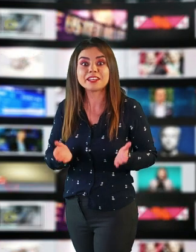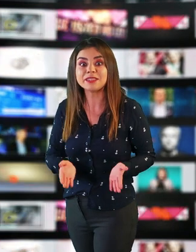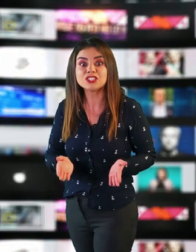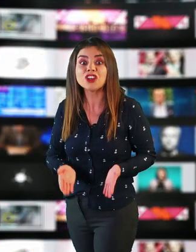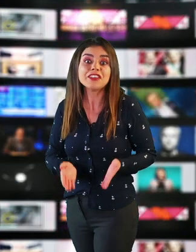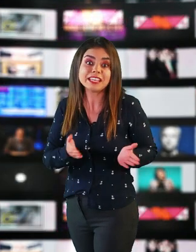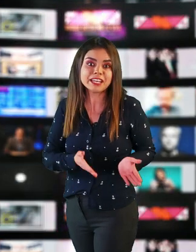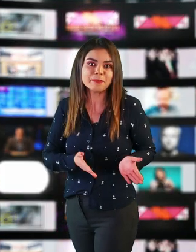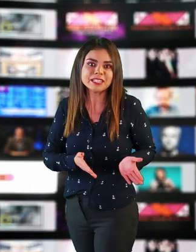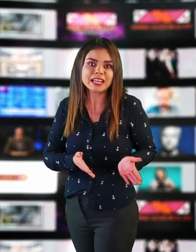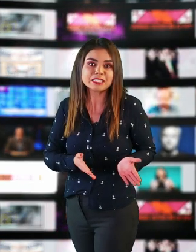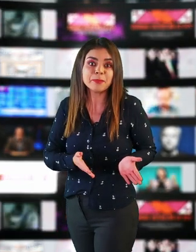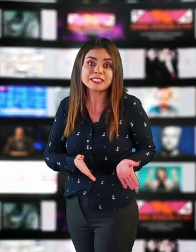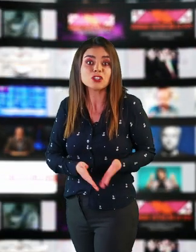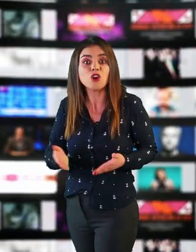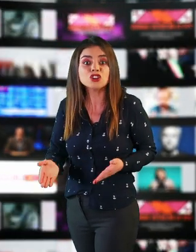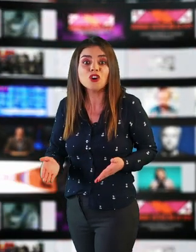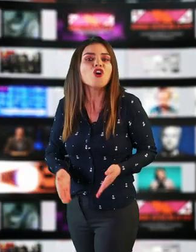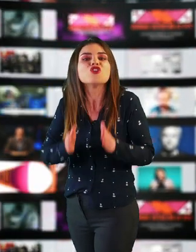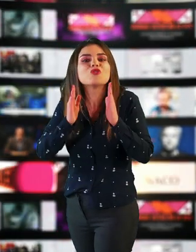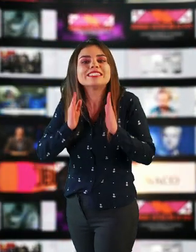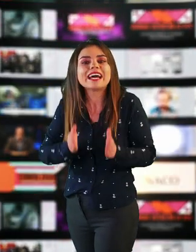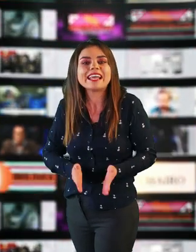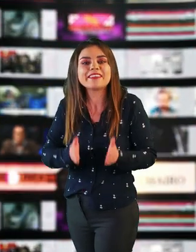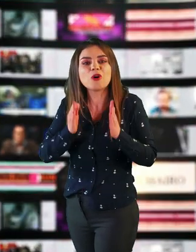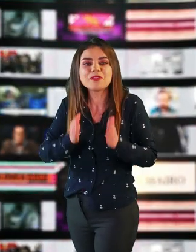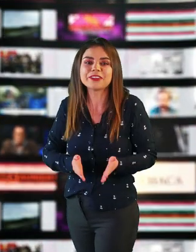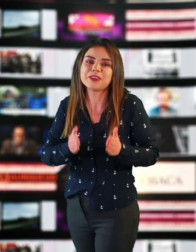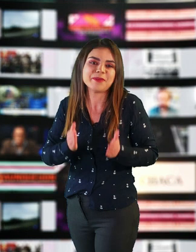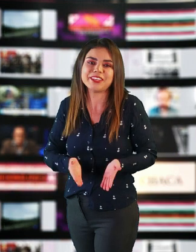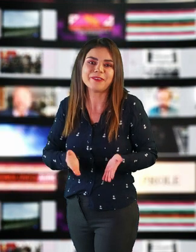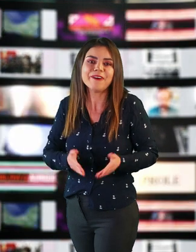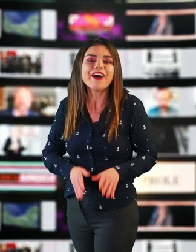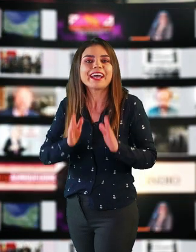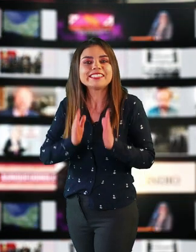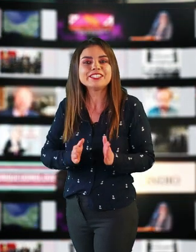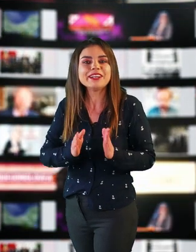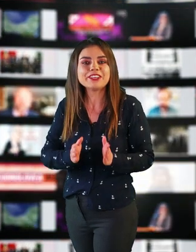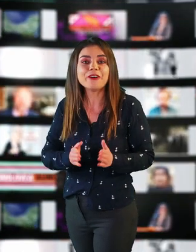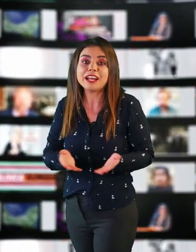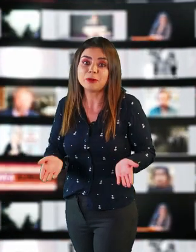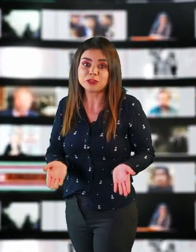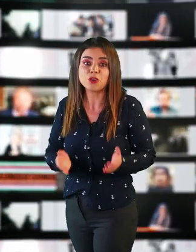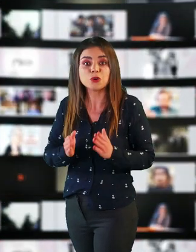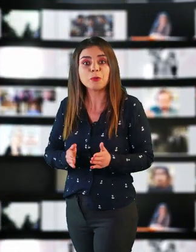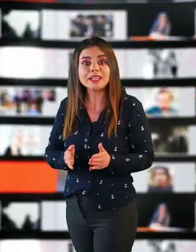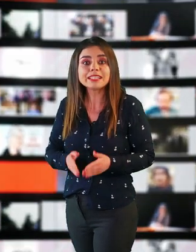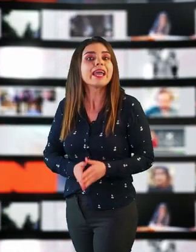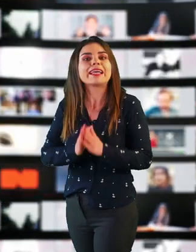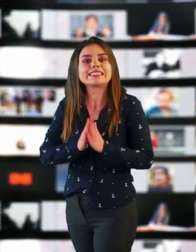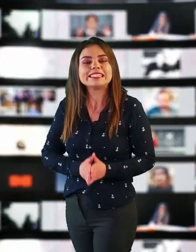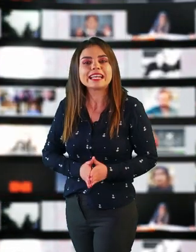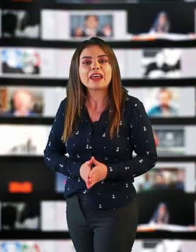que la determinación de quién representa a las empresas o no es tarea del gobierno de México. CanSino eligió el laboratorio